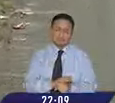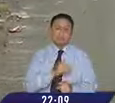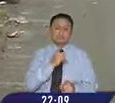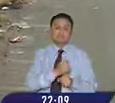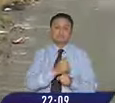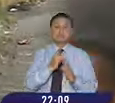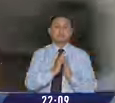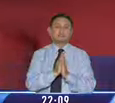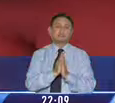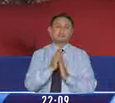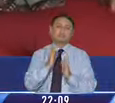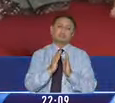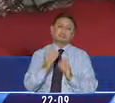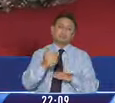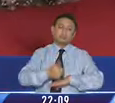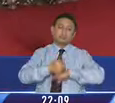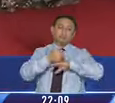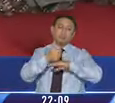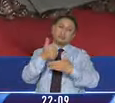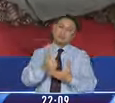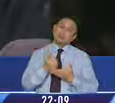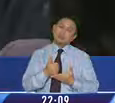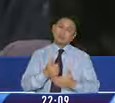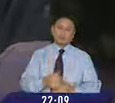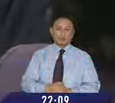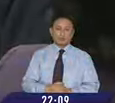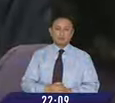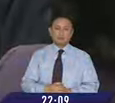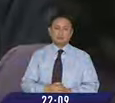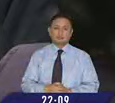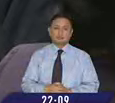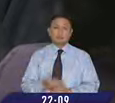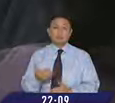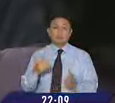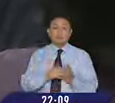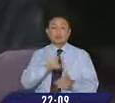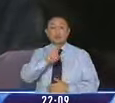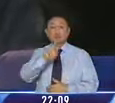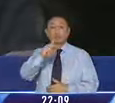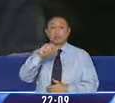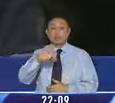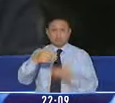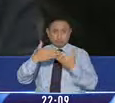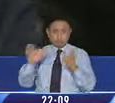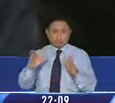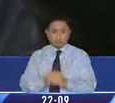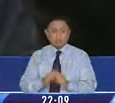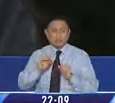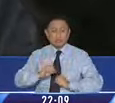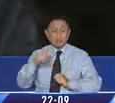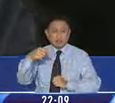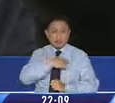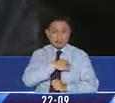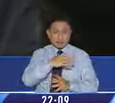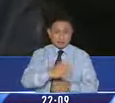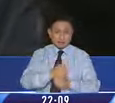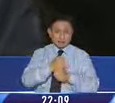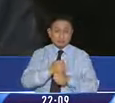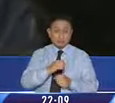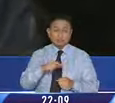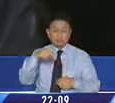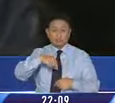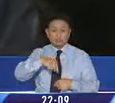un llamado de auxilio a las autoridades competentes. Que abran de nuevo la UPC para que así también nos den seguridad a tanto a Colinas como